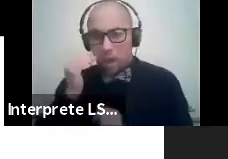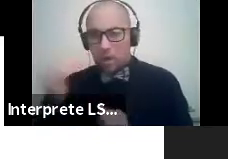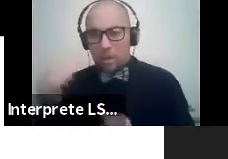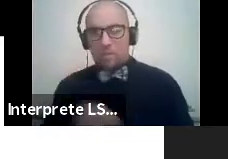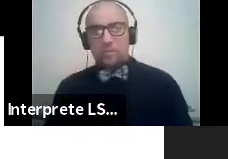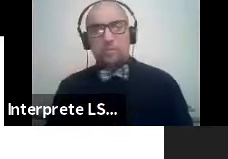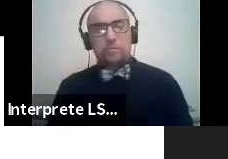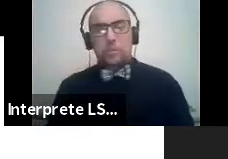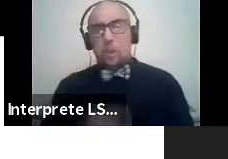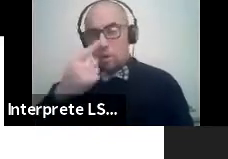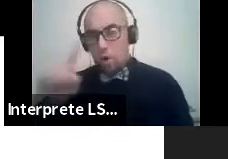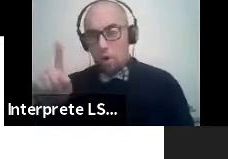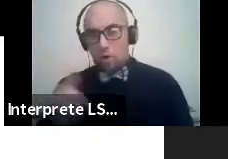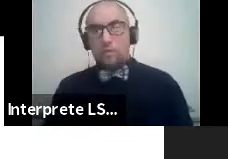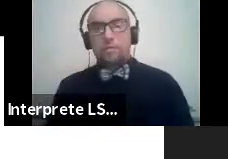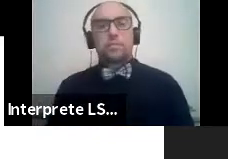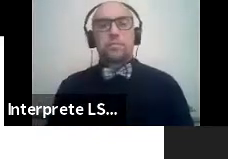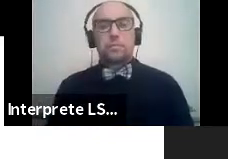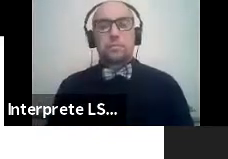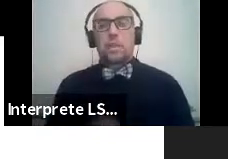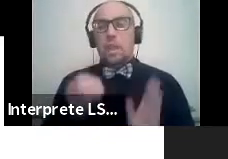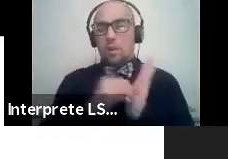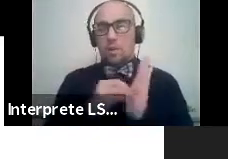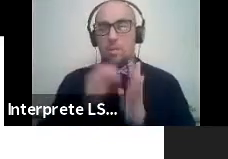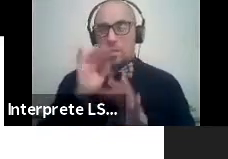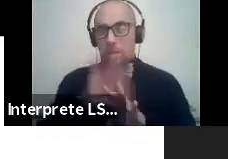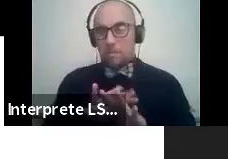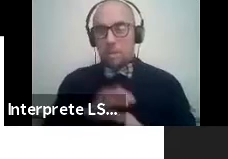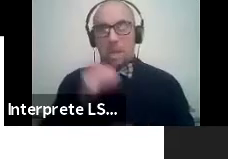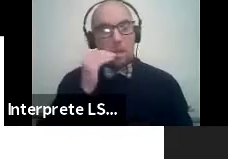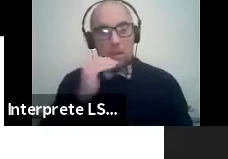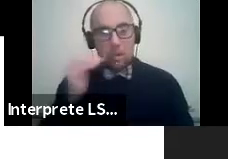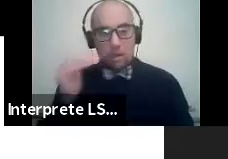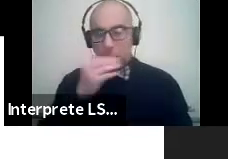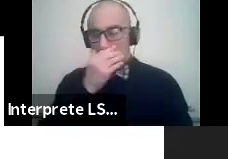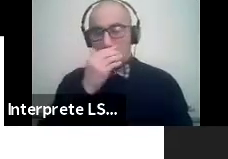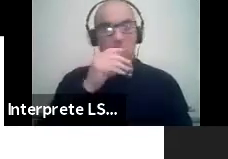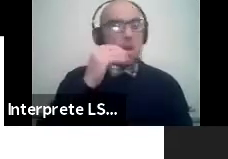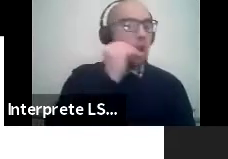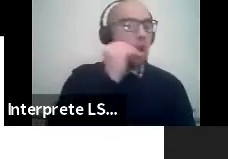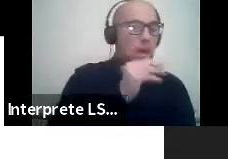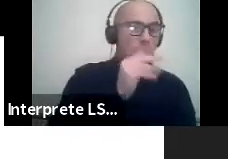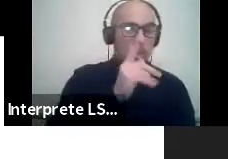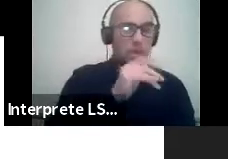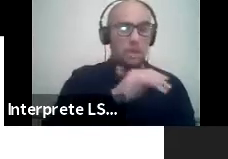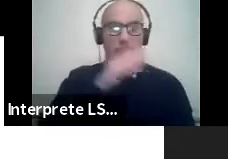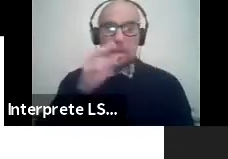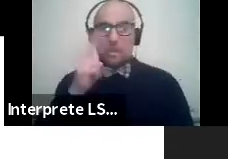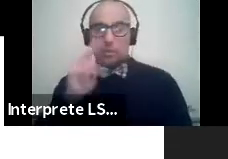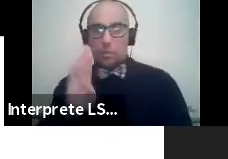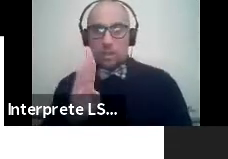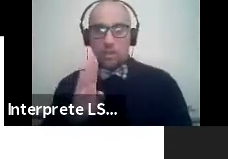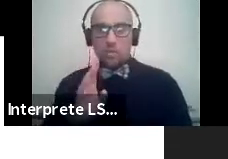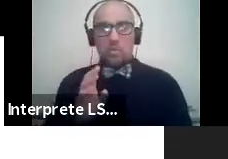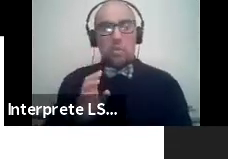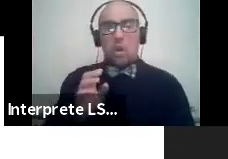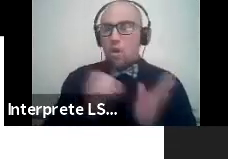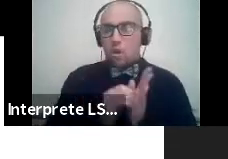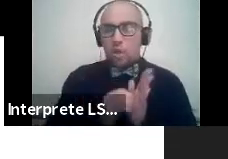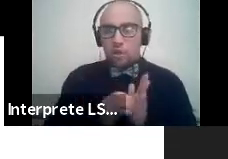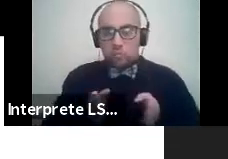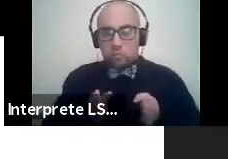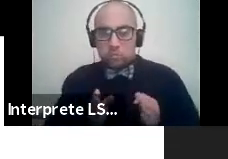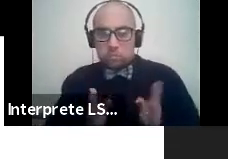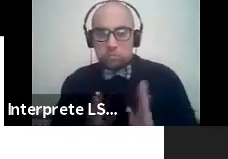Y lo otro que vimos es que el rendimiento matemático de los niños de kinder a segundo básico es igual, no hay ninguna diferencia, pero ya en